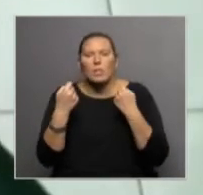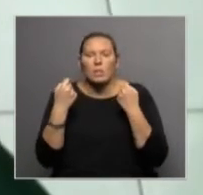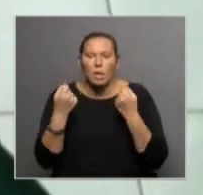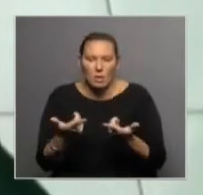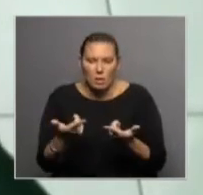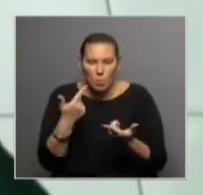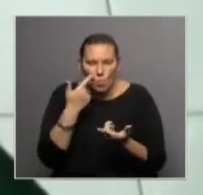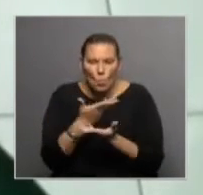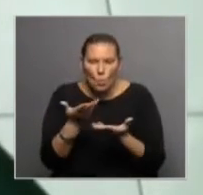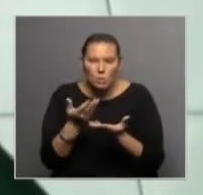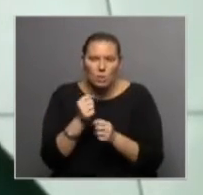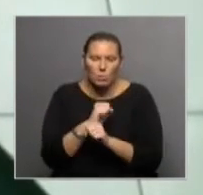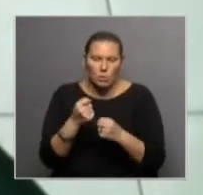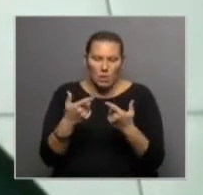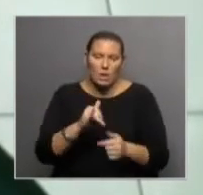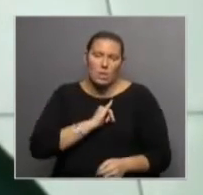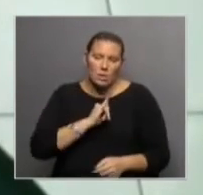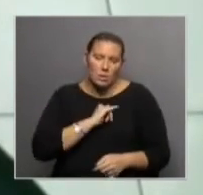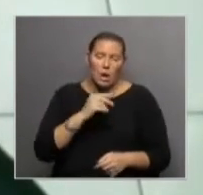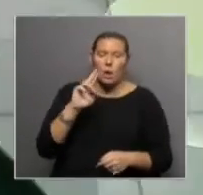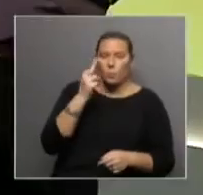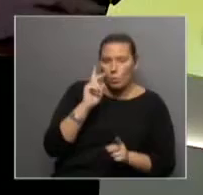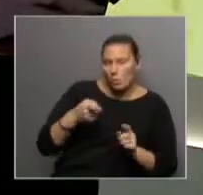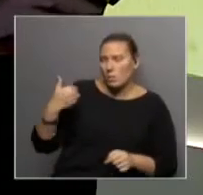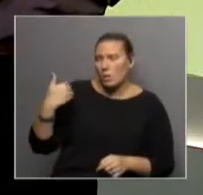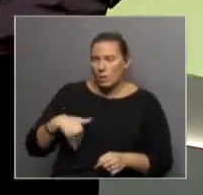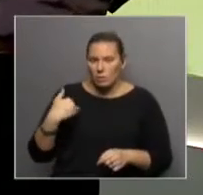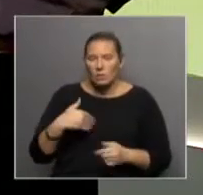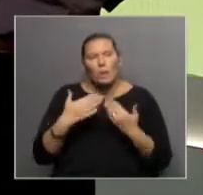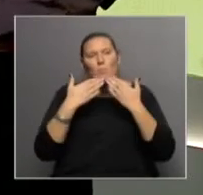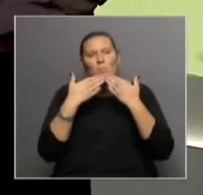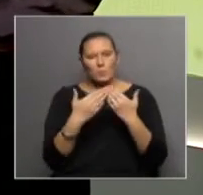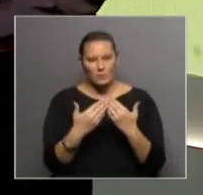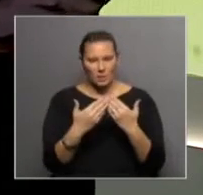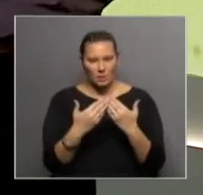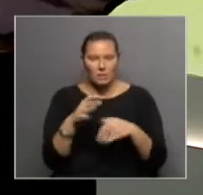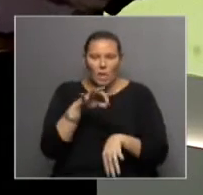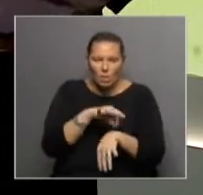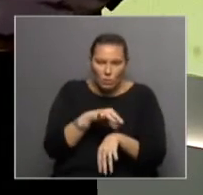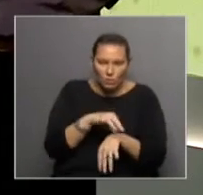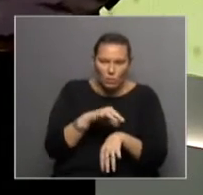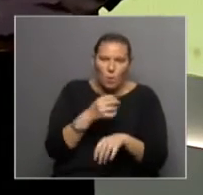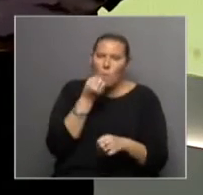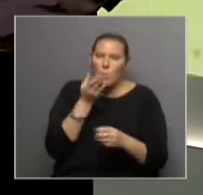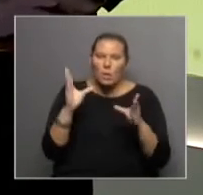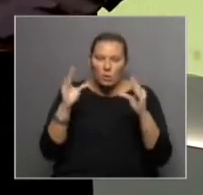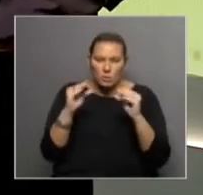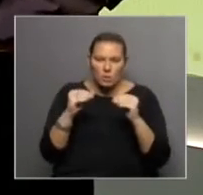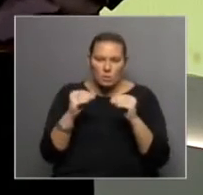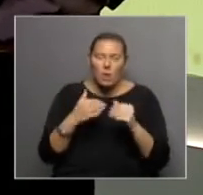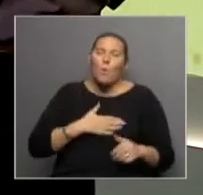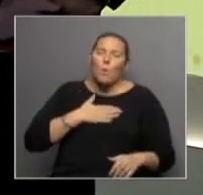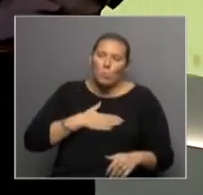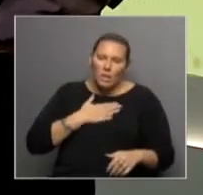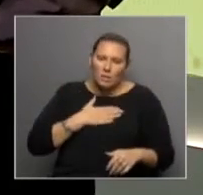seguir devolviendo identidades en Uruguay y en Argentina. Muchas gracias, doctor Luis Fondebrider, y muy buenas noches. Un